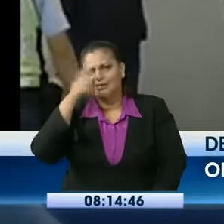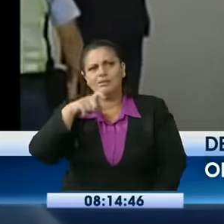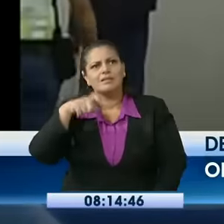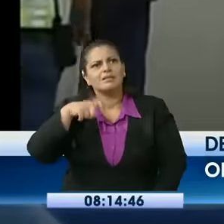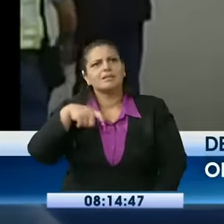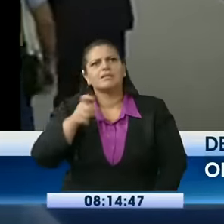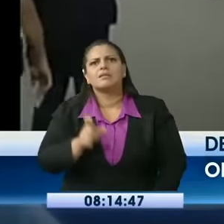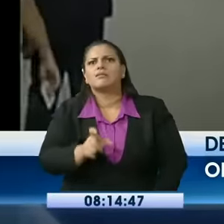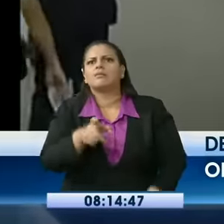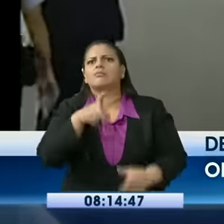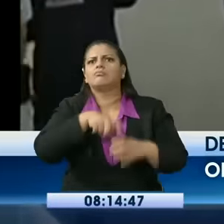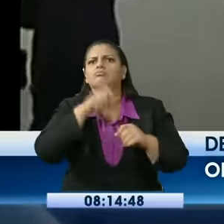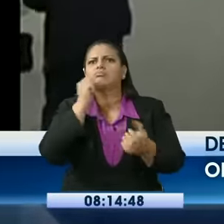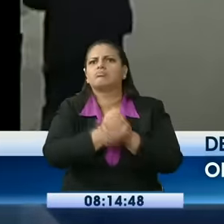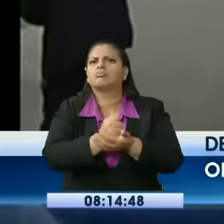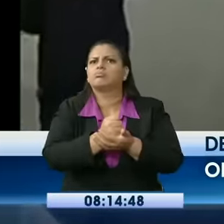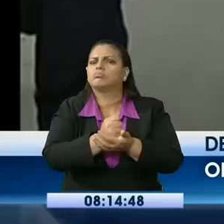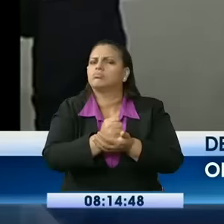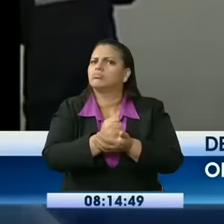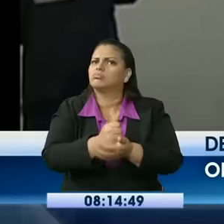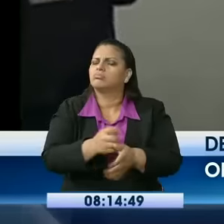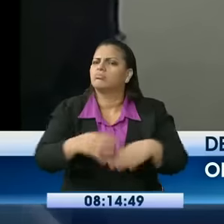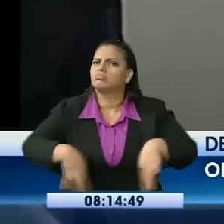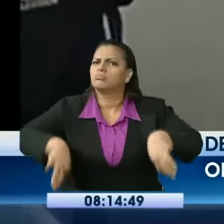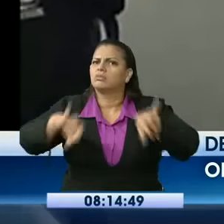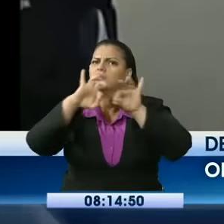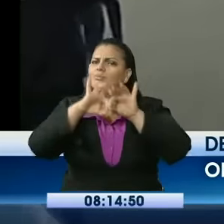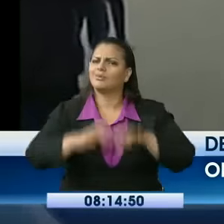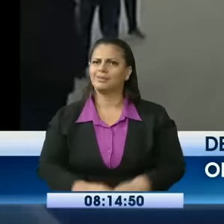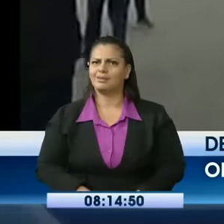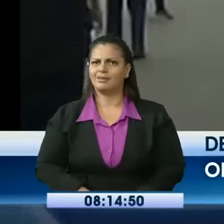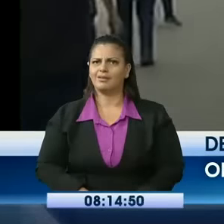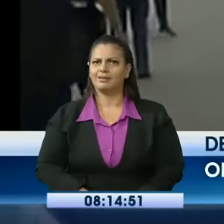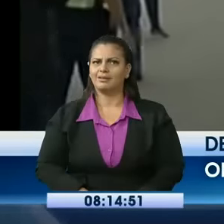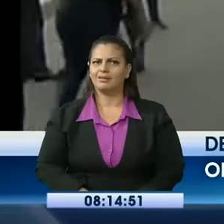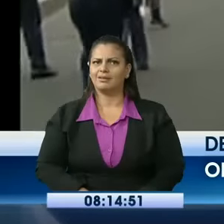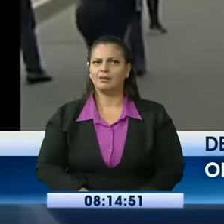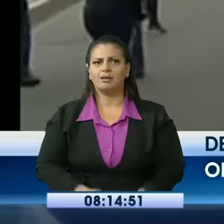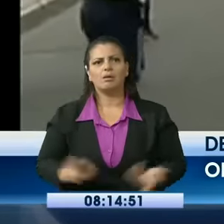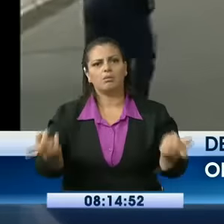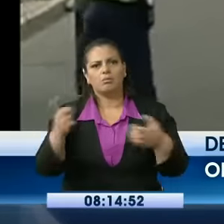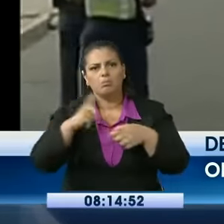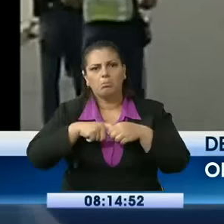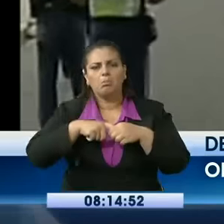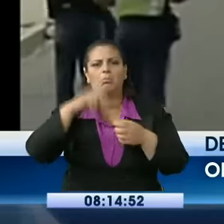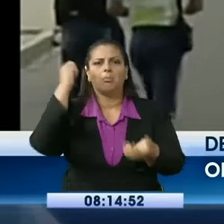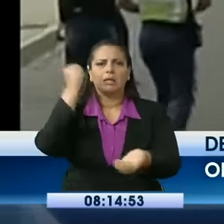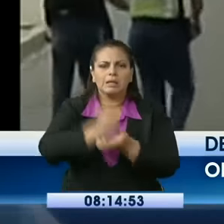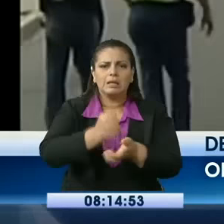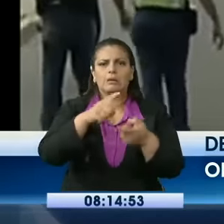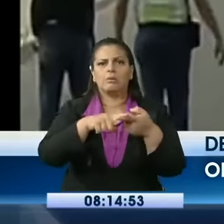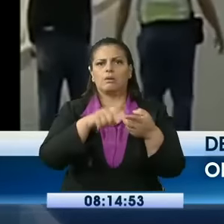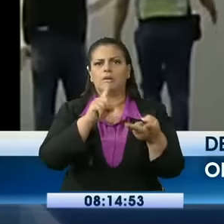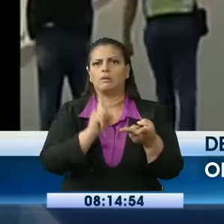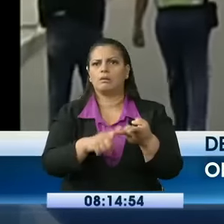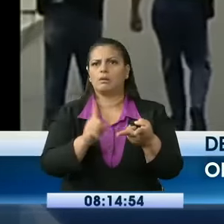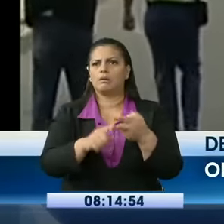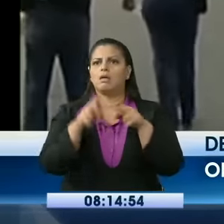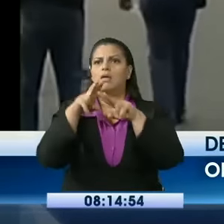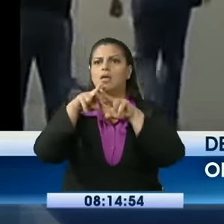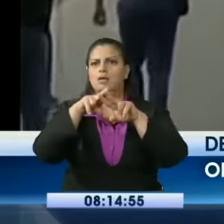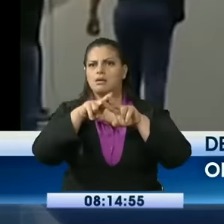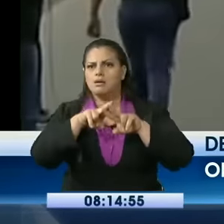personales, pues tenemos que tenerlo al día. Si tenemos que tenerlo con la matrícula vigente, No es que ese es nuestro medio de transporte, o sea, hay que preocuparse